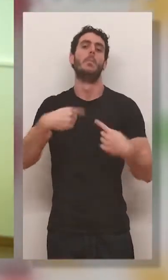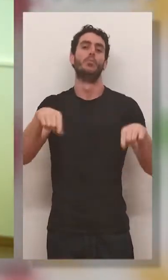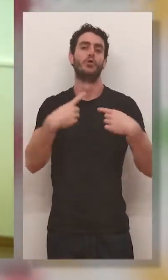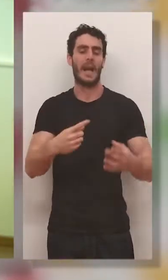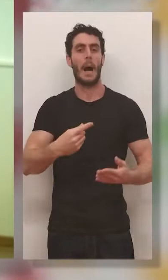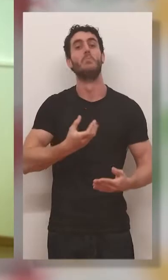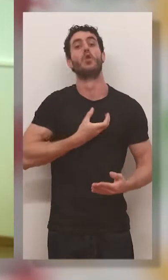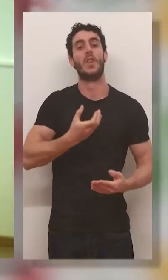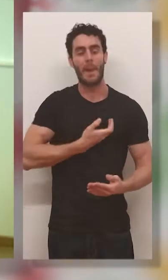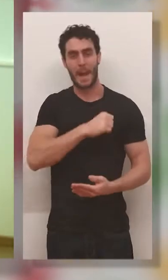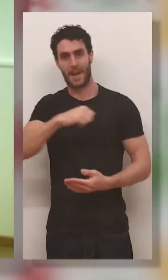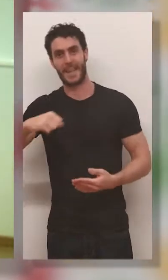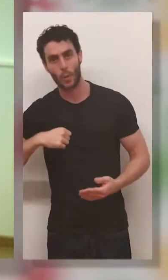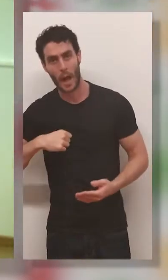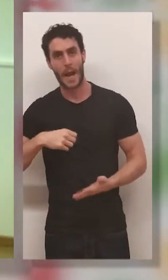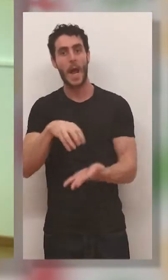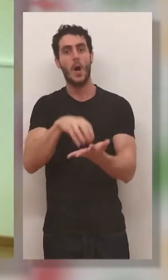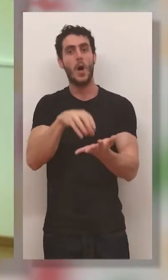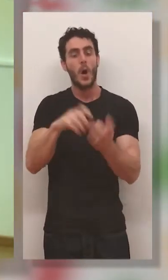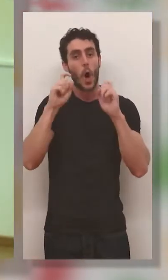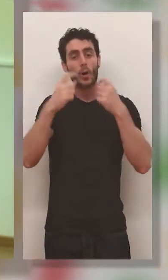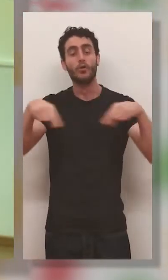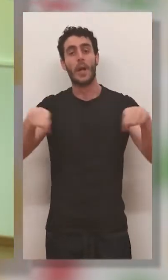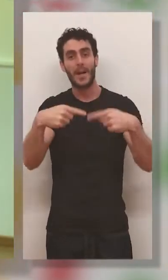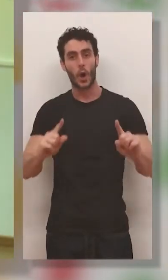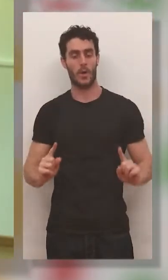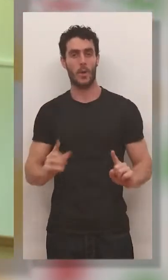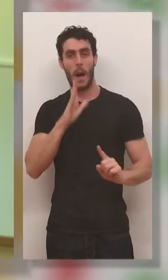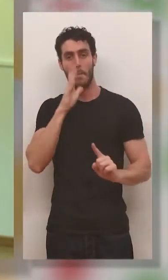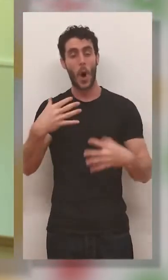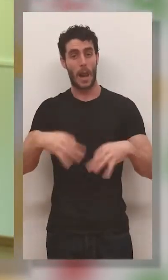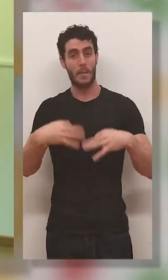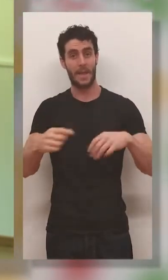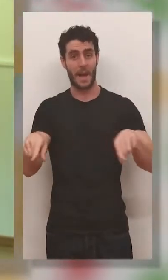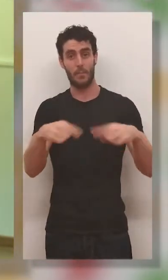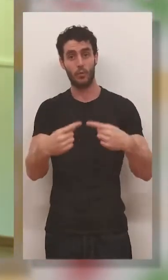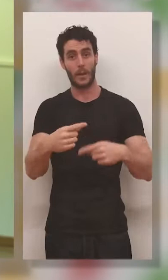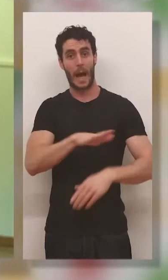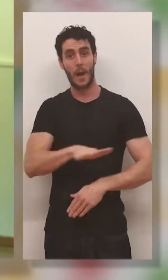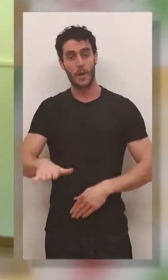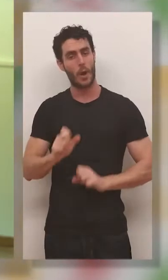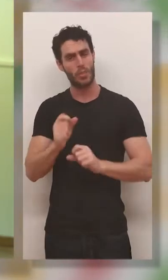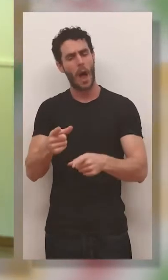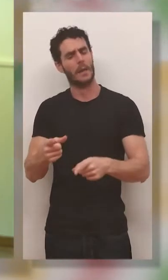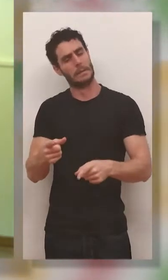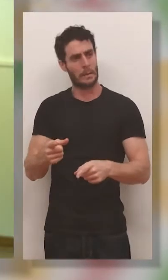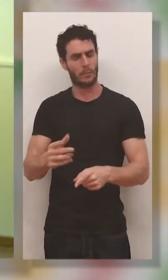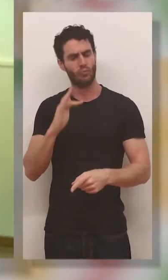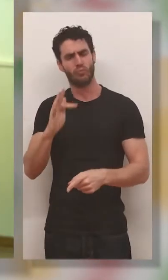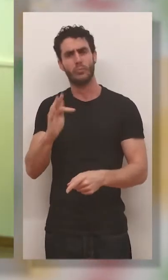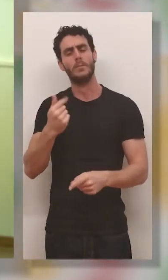municipales, particulares, conservatorios, porque la música le da a los chavales, yo primero que